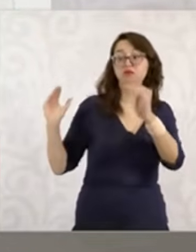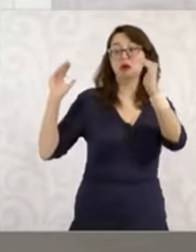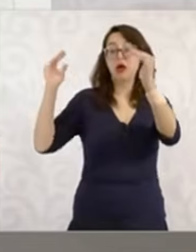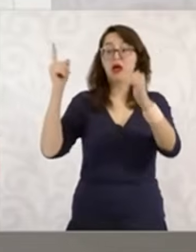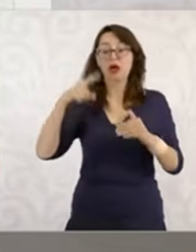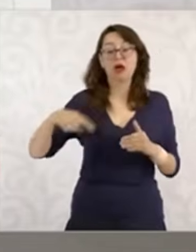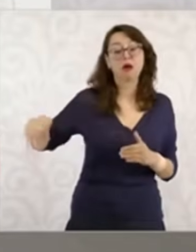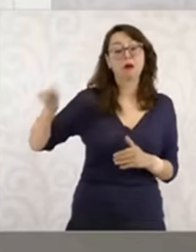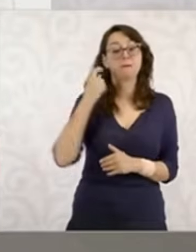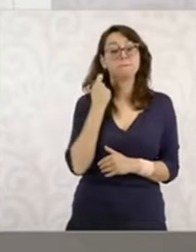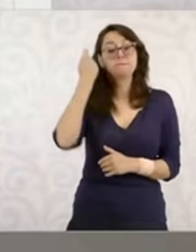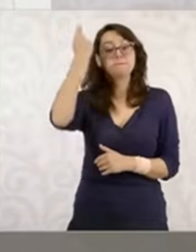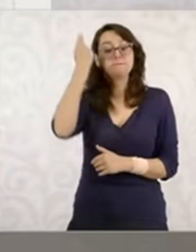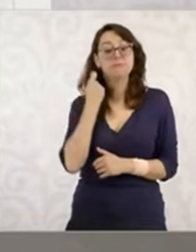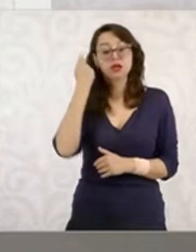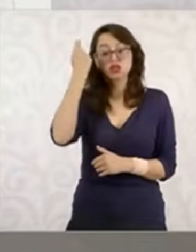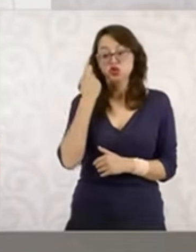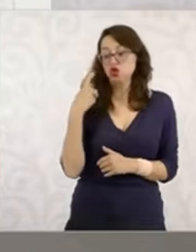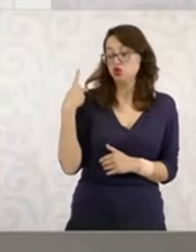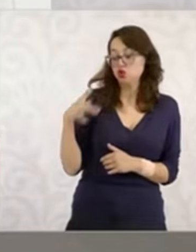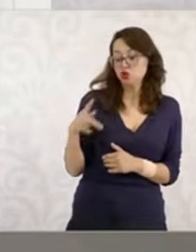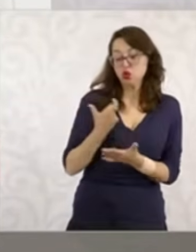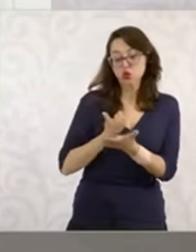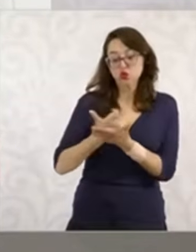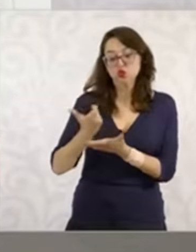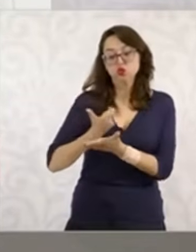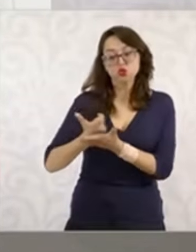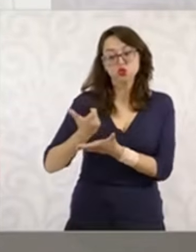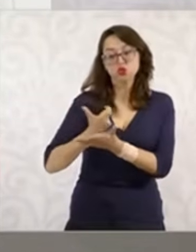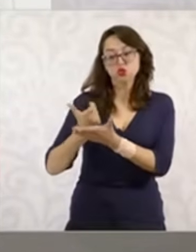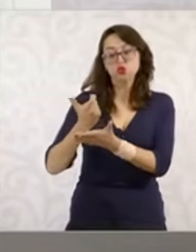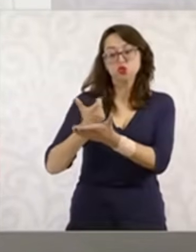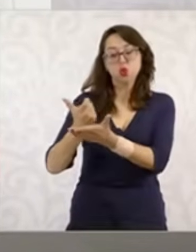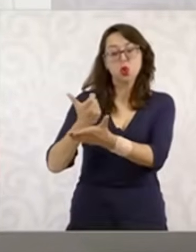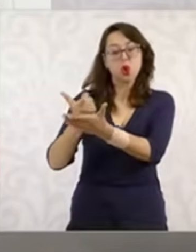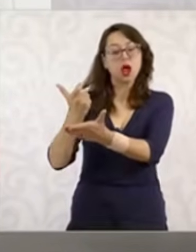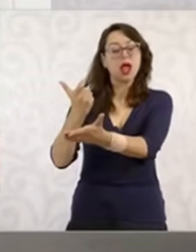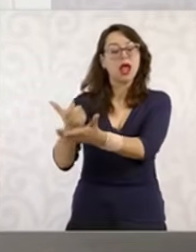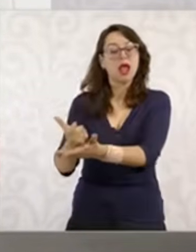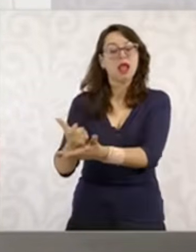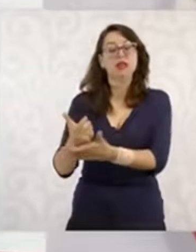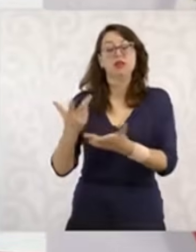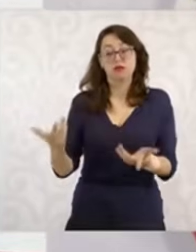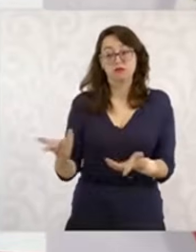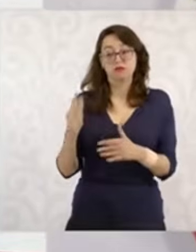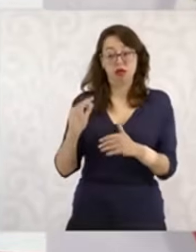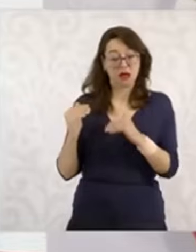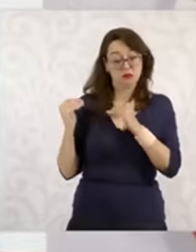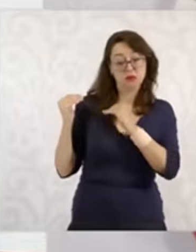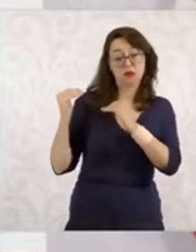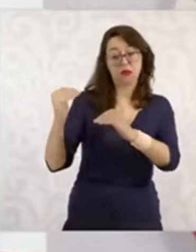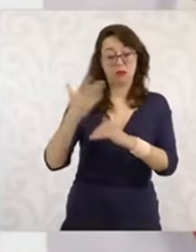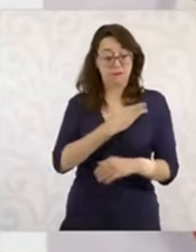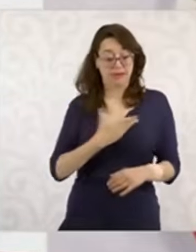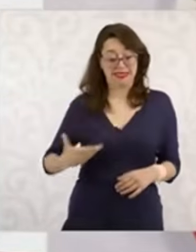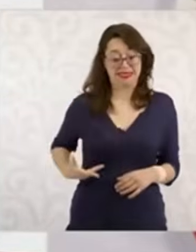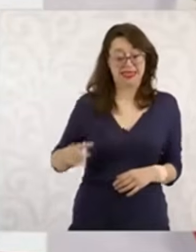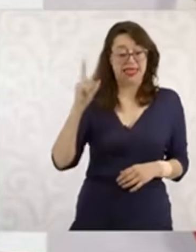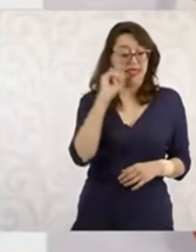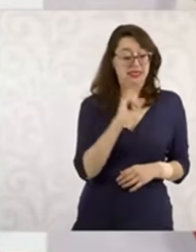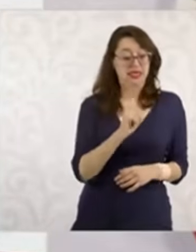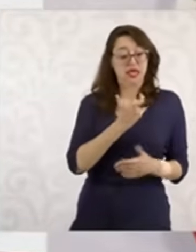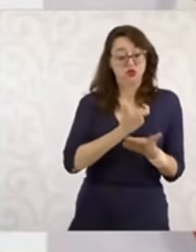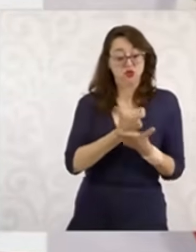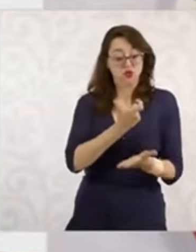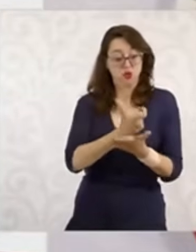podrán exceder el 50% de las remuneraciones que percibe la titular del Ejecutivo Federal. Y